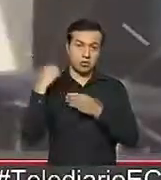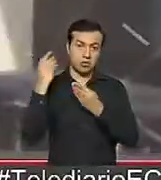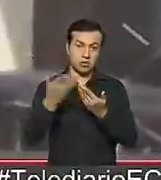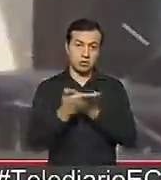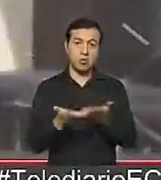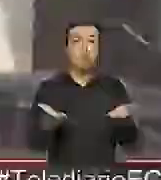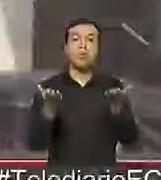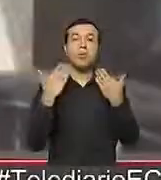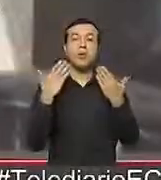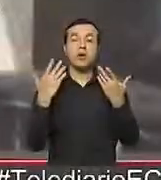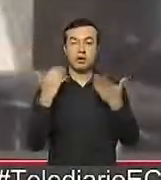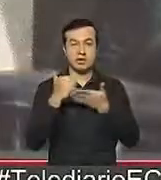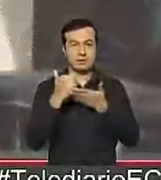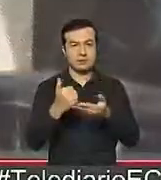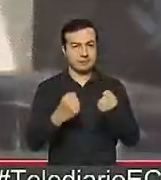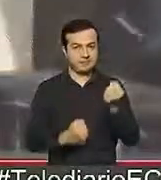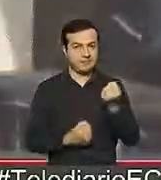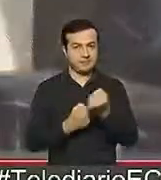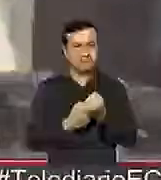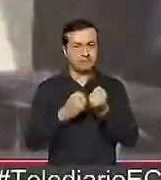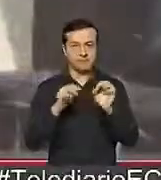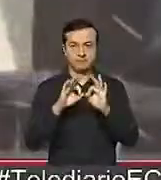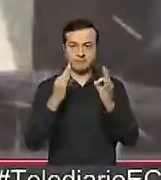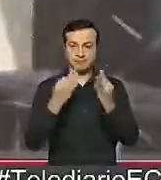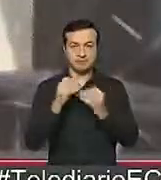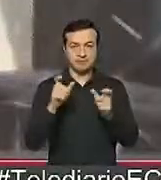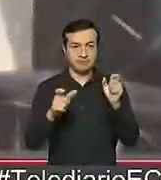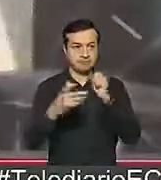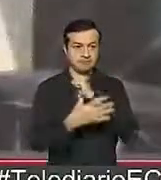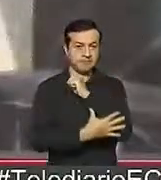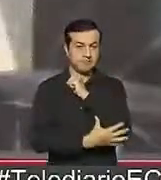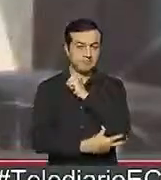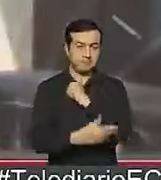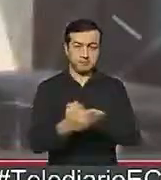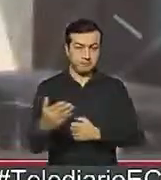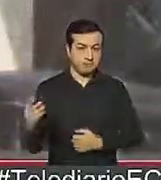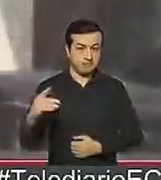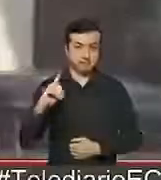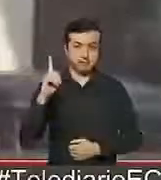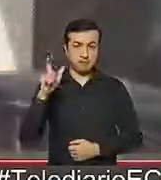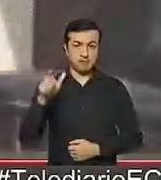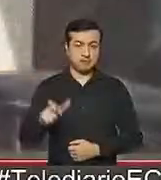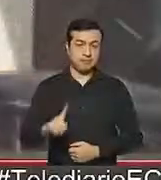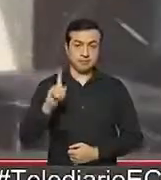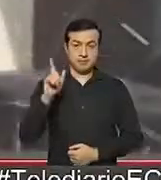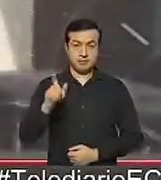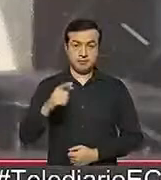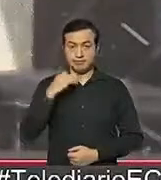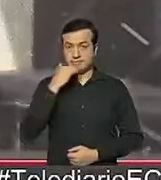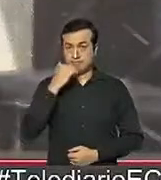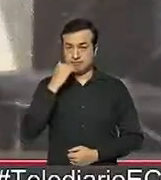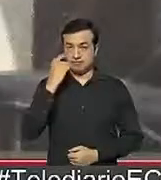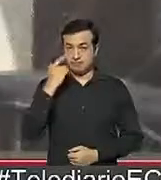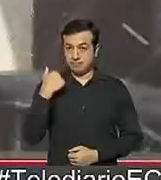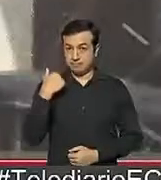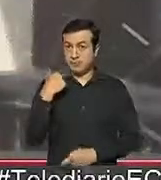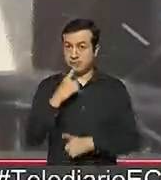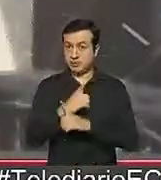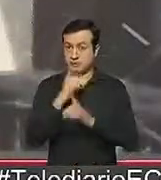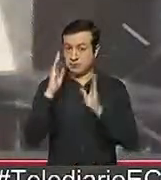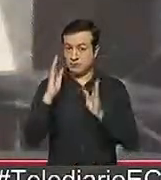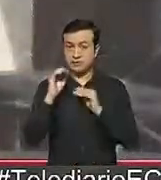suburbio de Guayaquil ayuda humanitaria a familias de escasos recursos y que uno de sus integrantes tenga algún tipo de discapacidad.